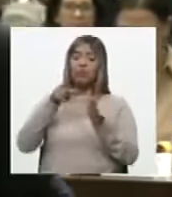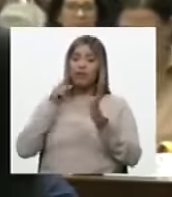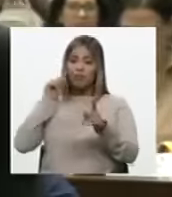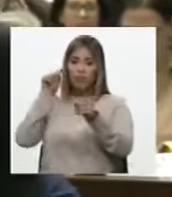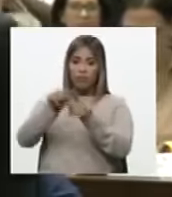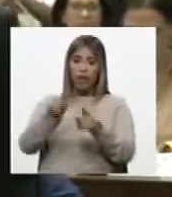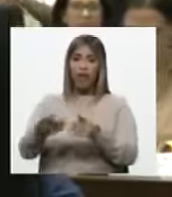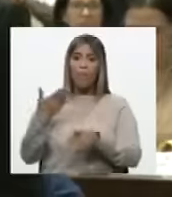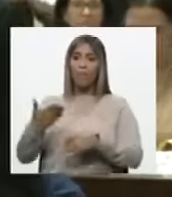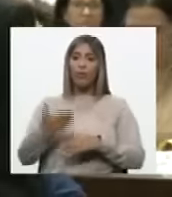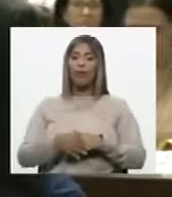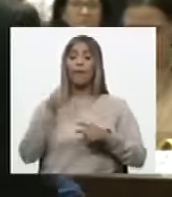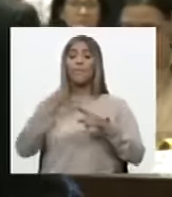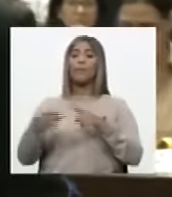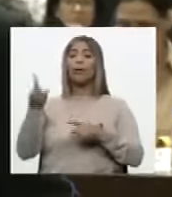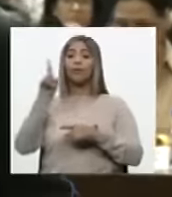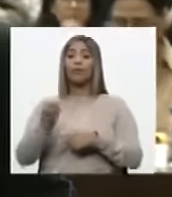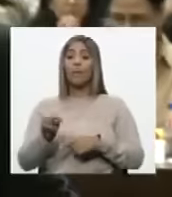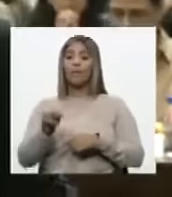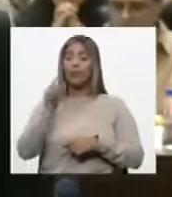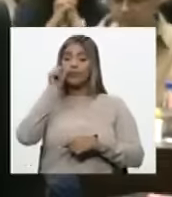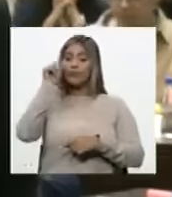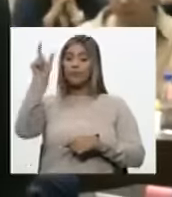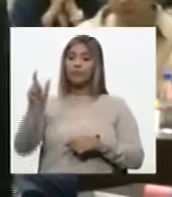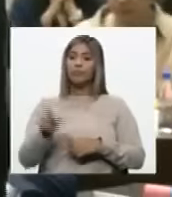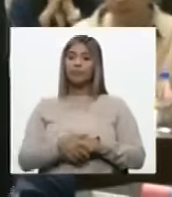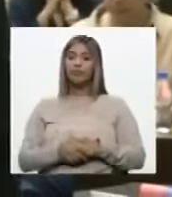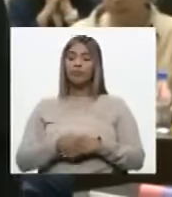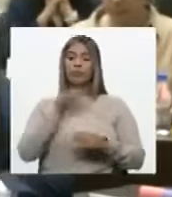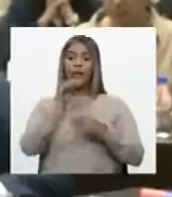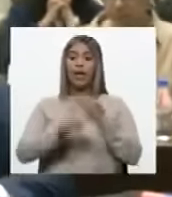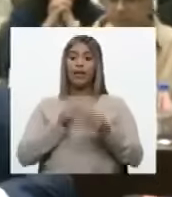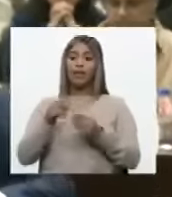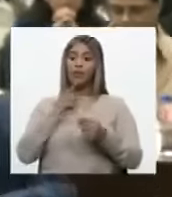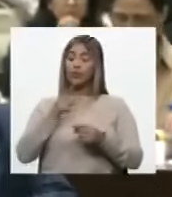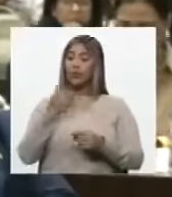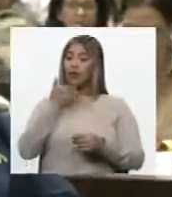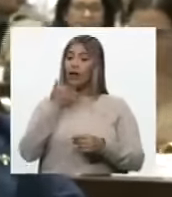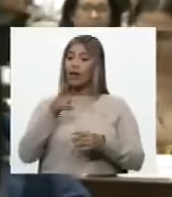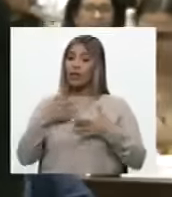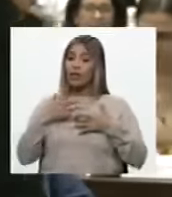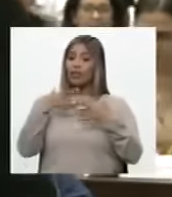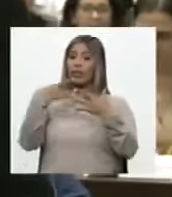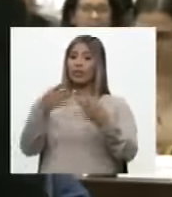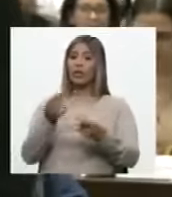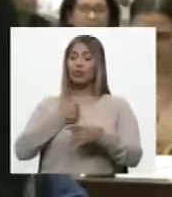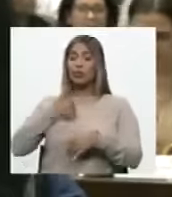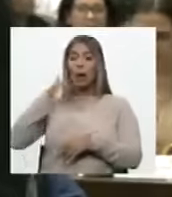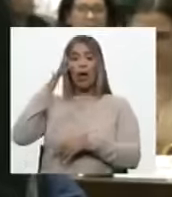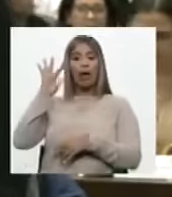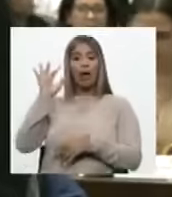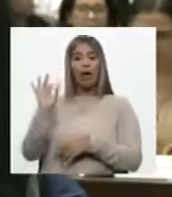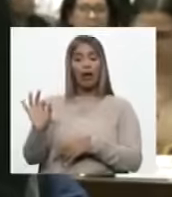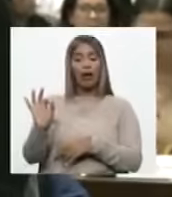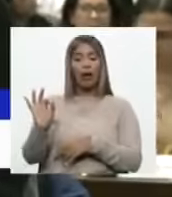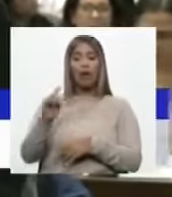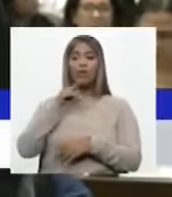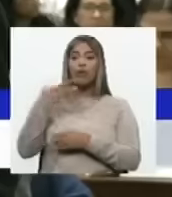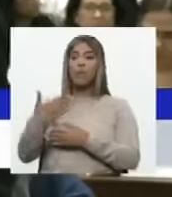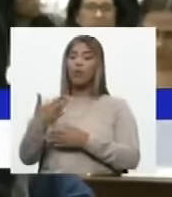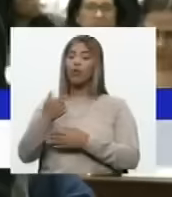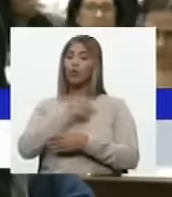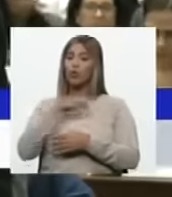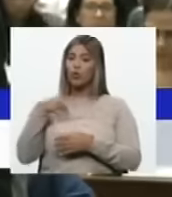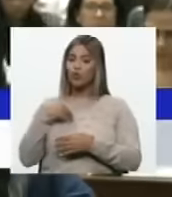importante. Pero además, Medina Angarita hizo algo sumamente interesante que yo creo que es importante que